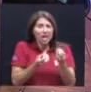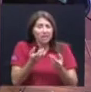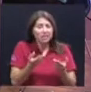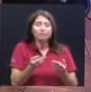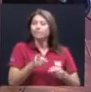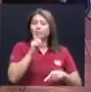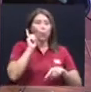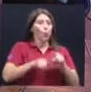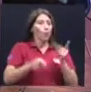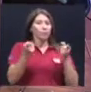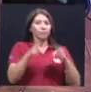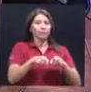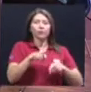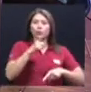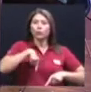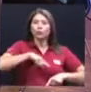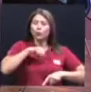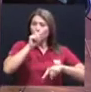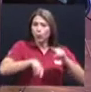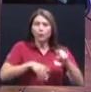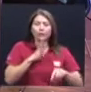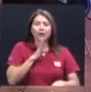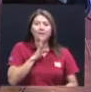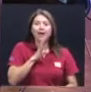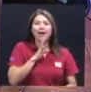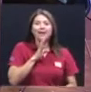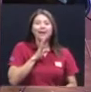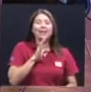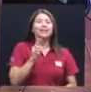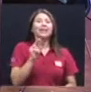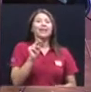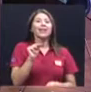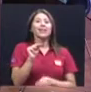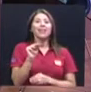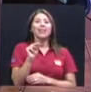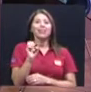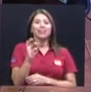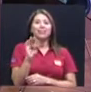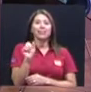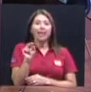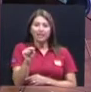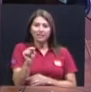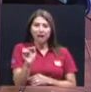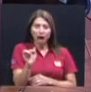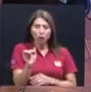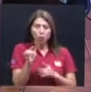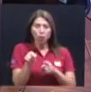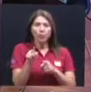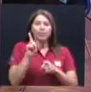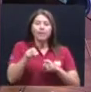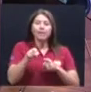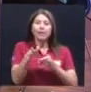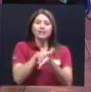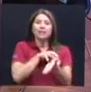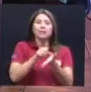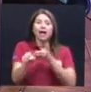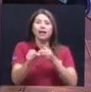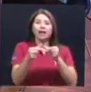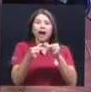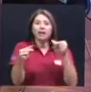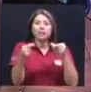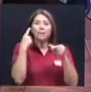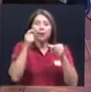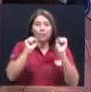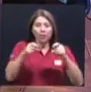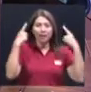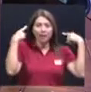hablar siquiera de que netanyahu tiene que exterminar gaza para poder alcanzar la paz No se